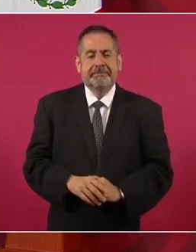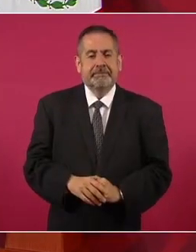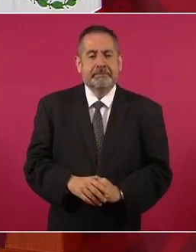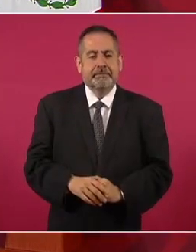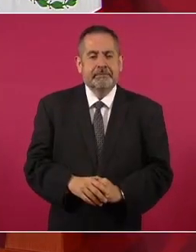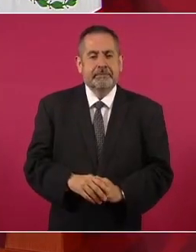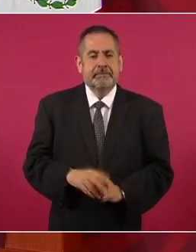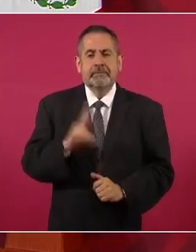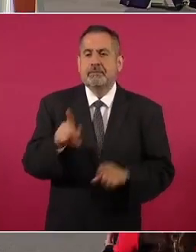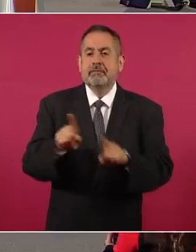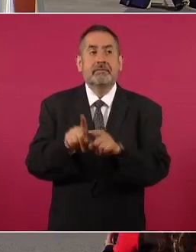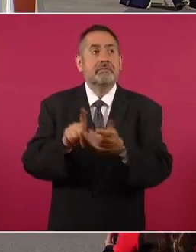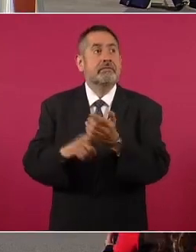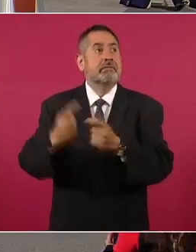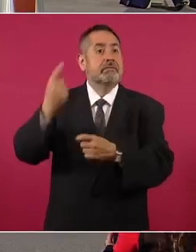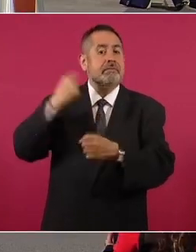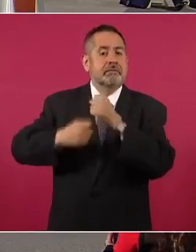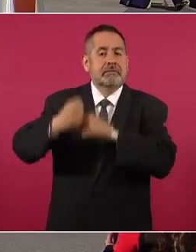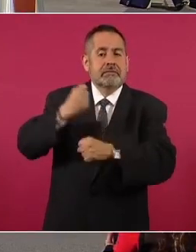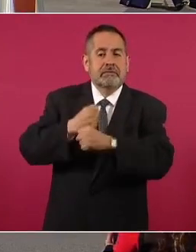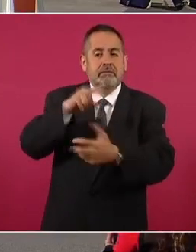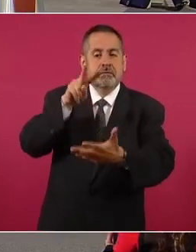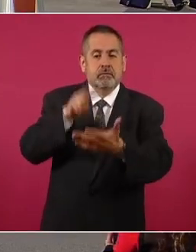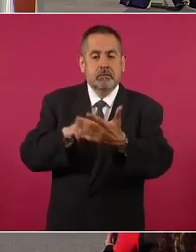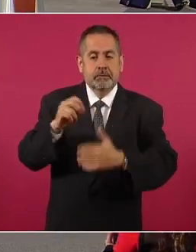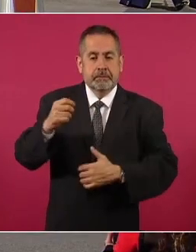la elección del 2006.